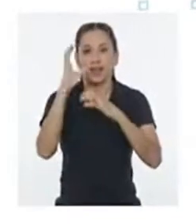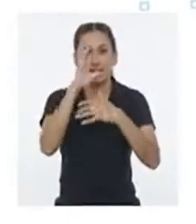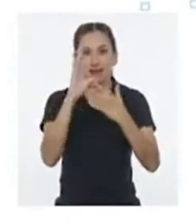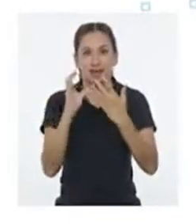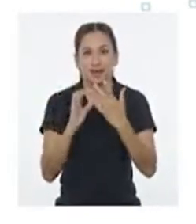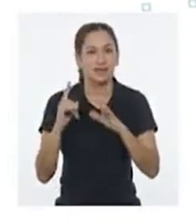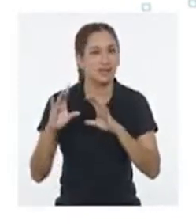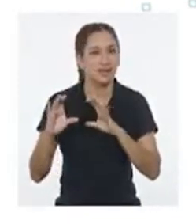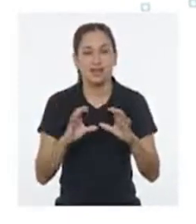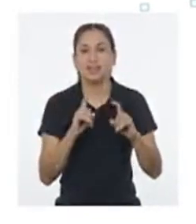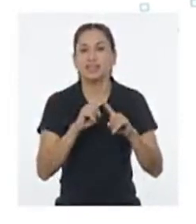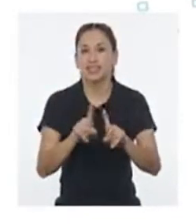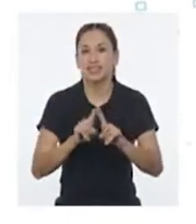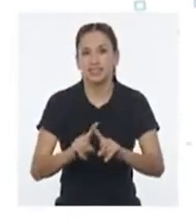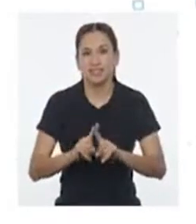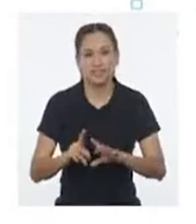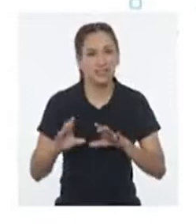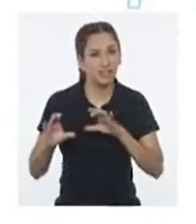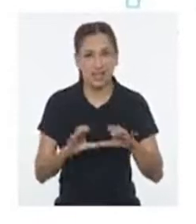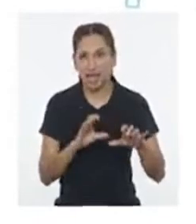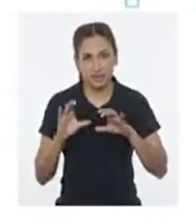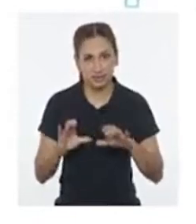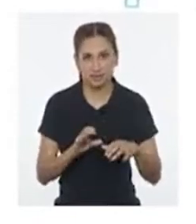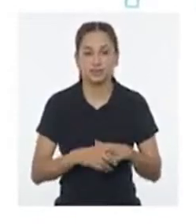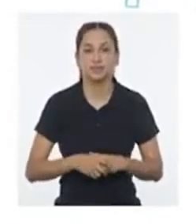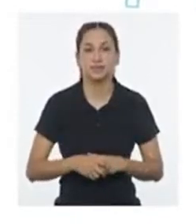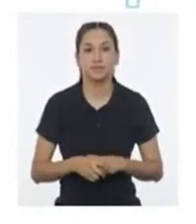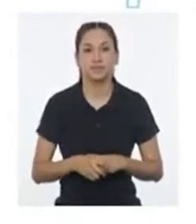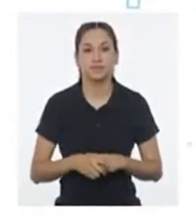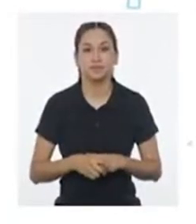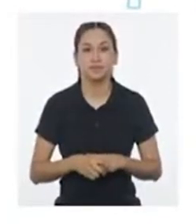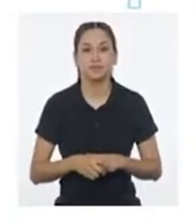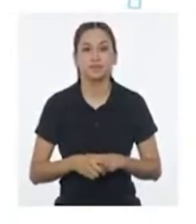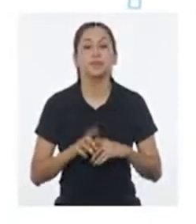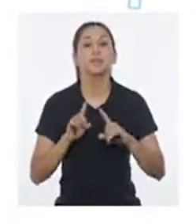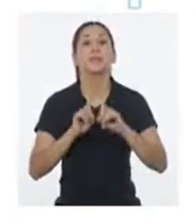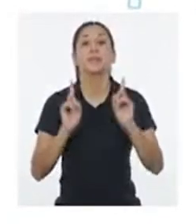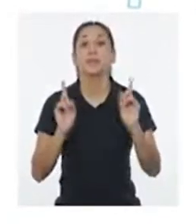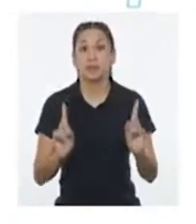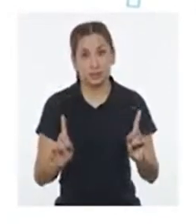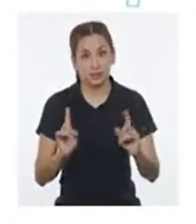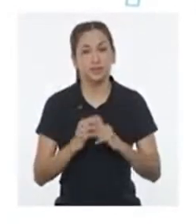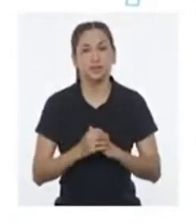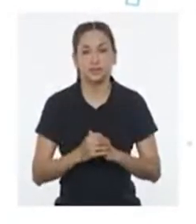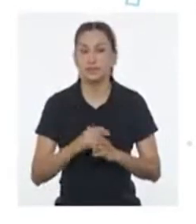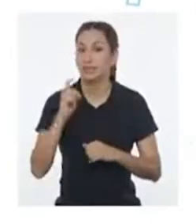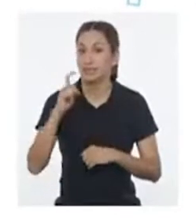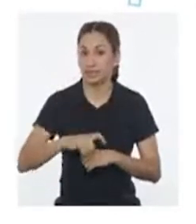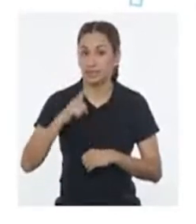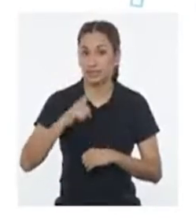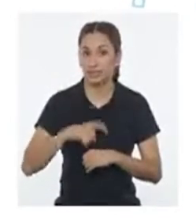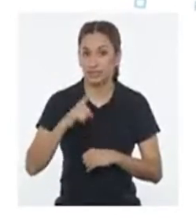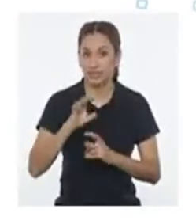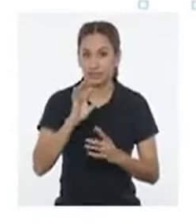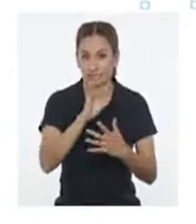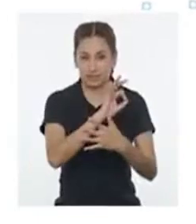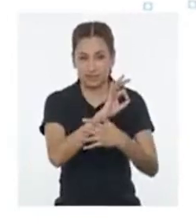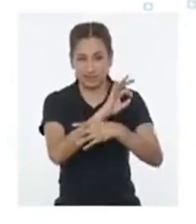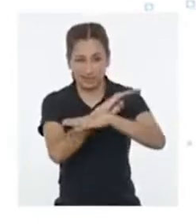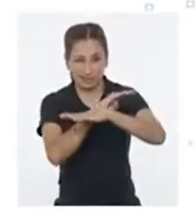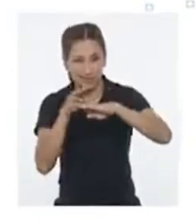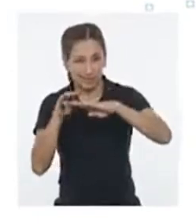características para realizar distintas actividades. Sin embargo, es